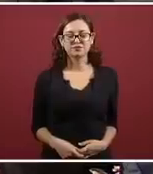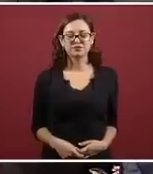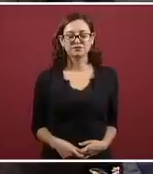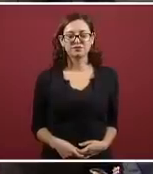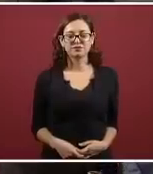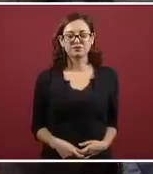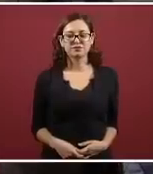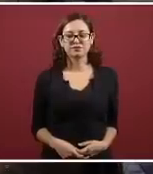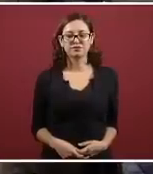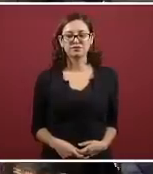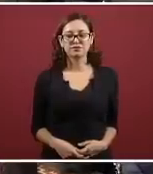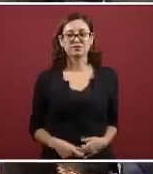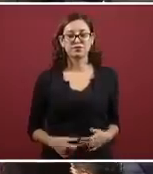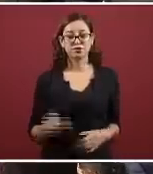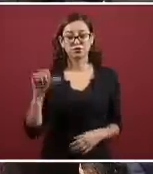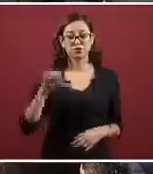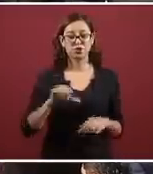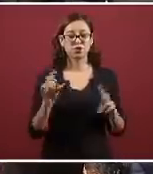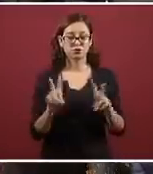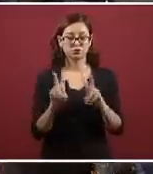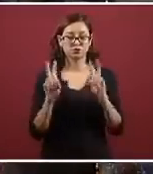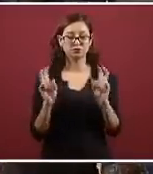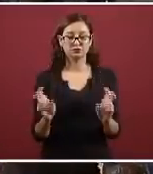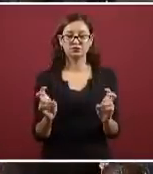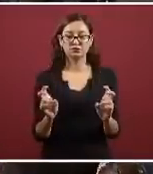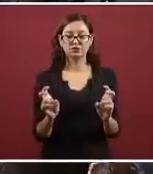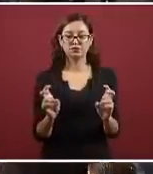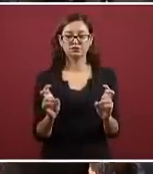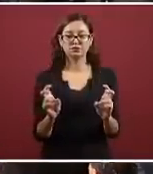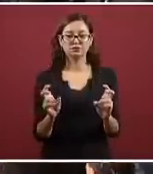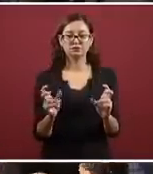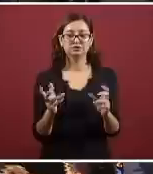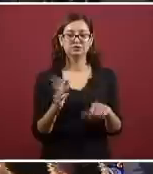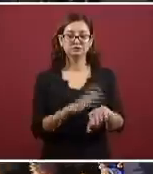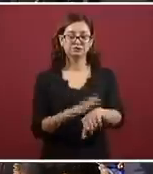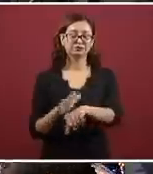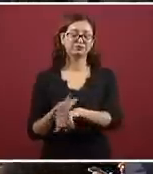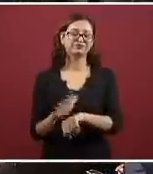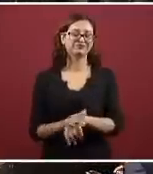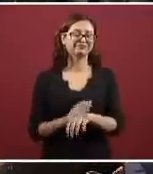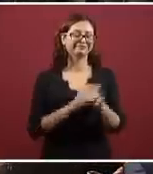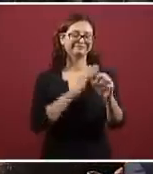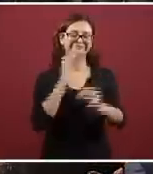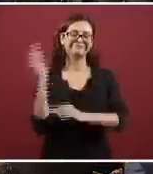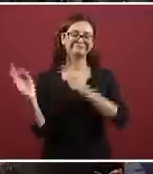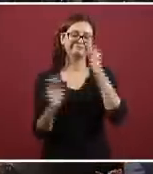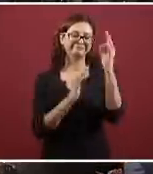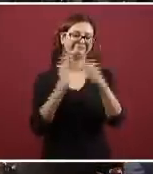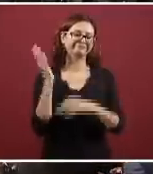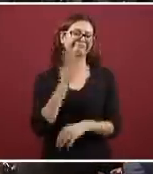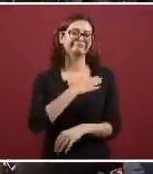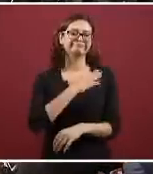El día de hoy vamos a dar una muy buena noticia,